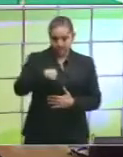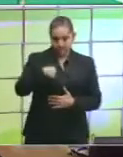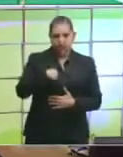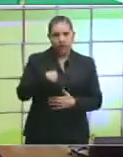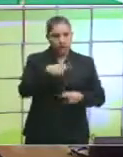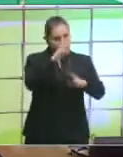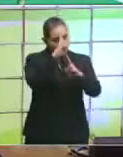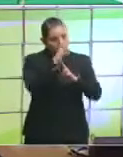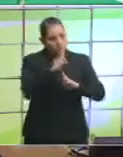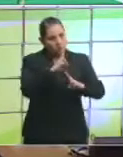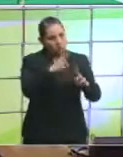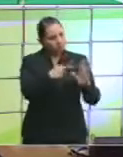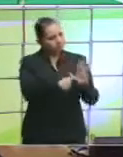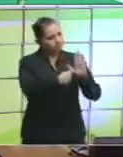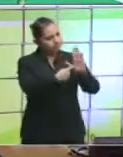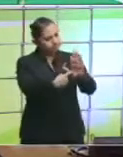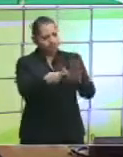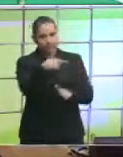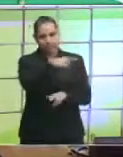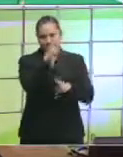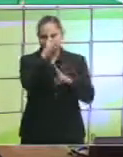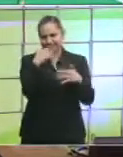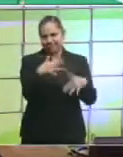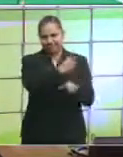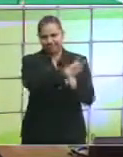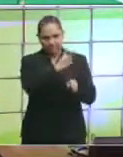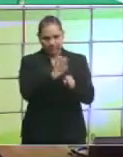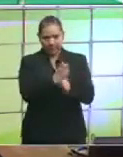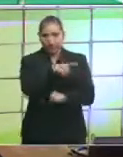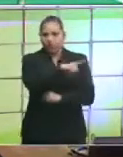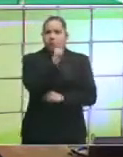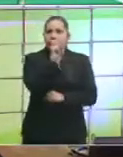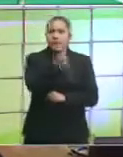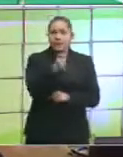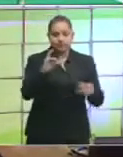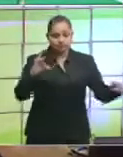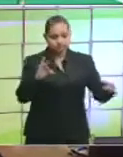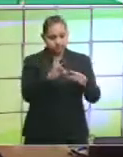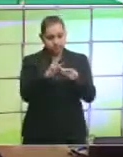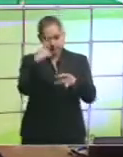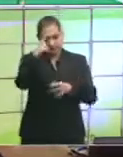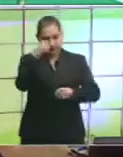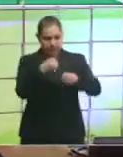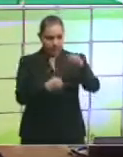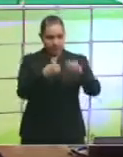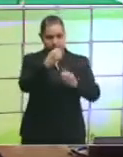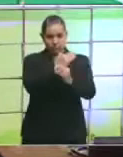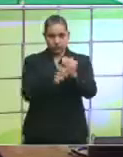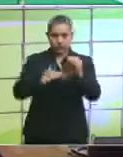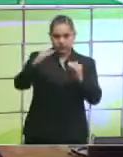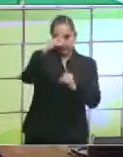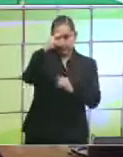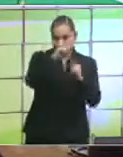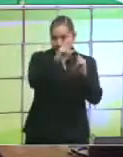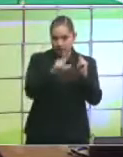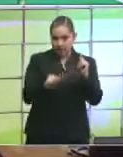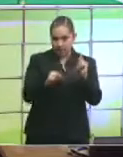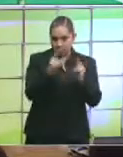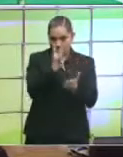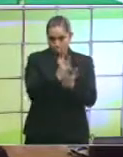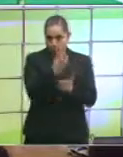nuestro distinguido invitado no solo como integrante del máximo tribunal del país sino como uno de los juristas mexicanos